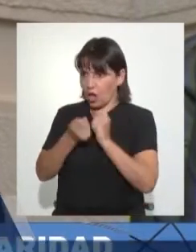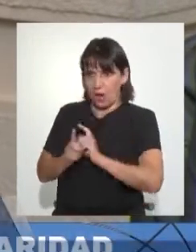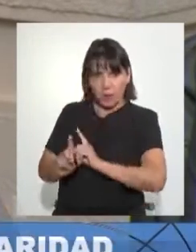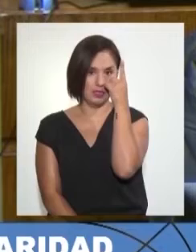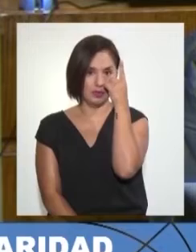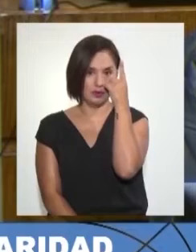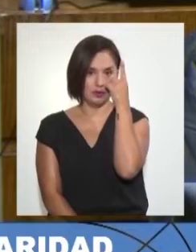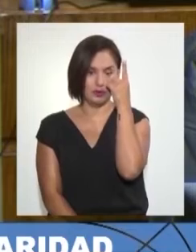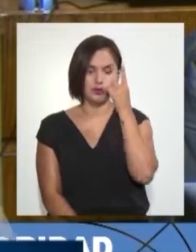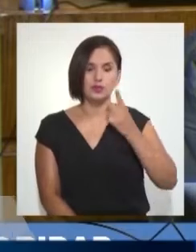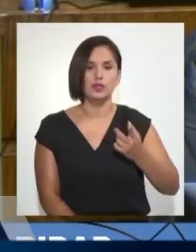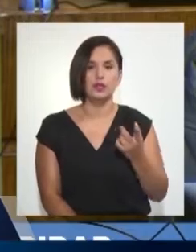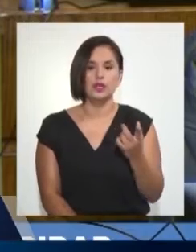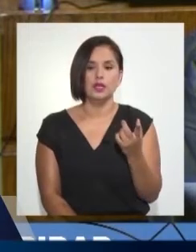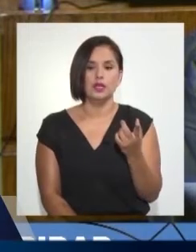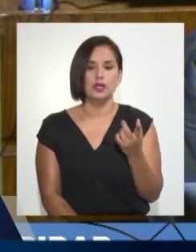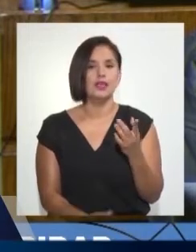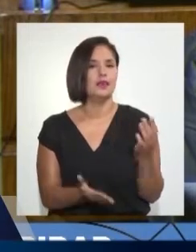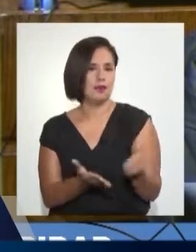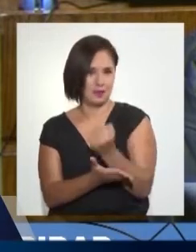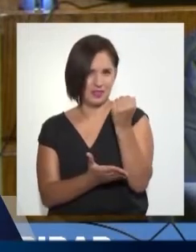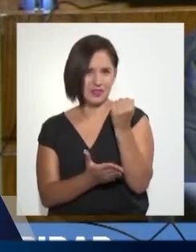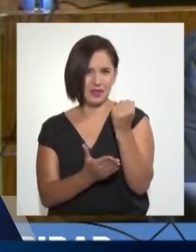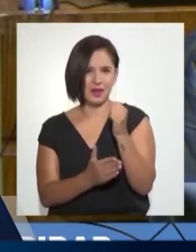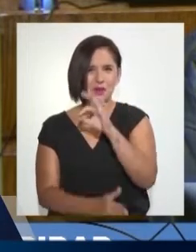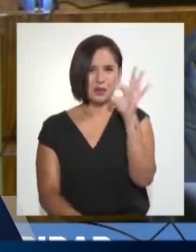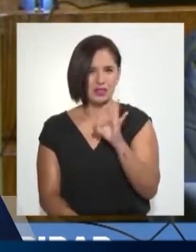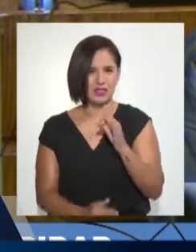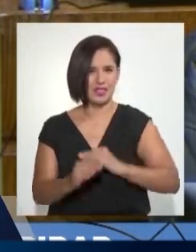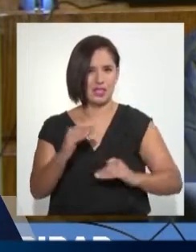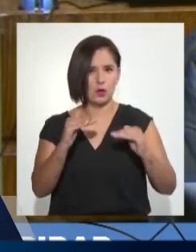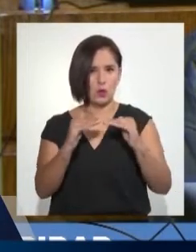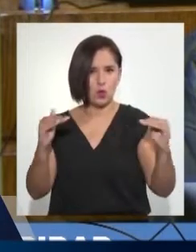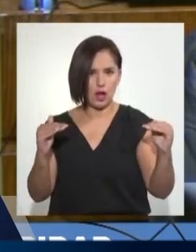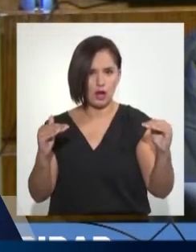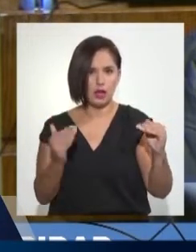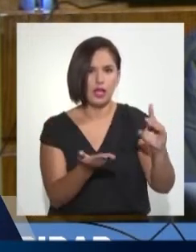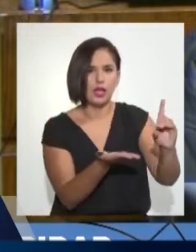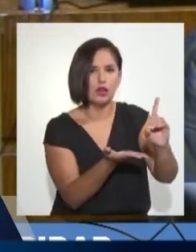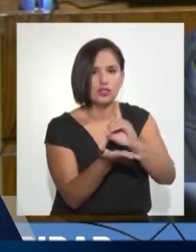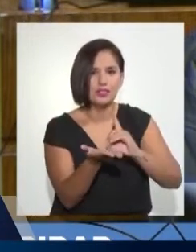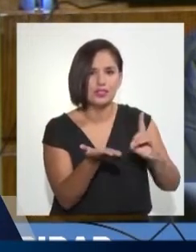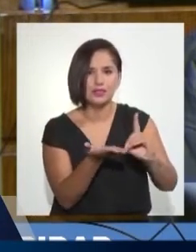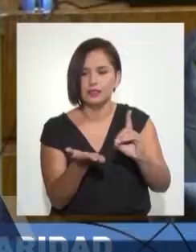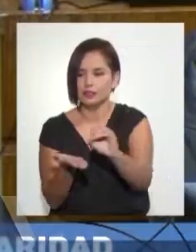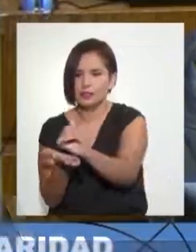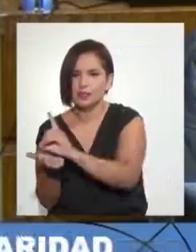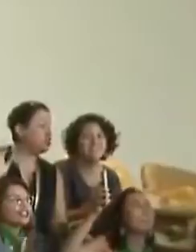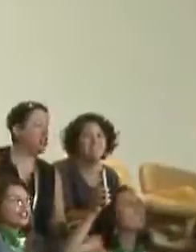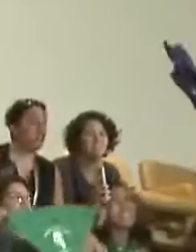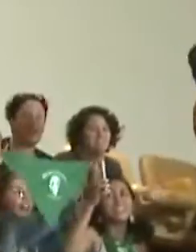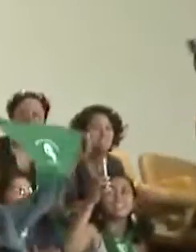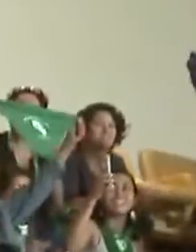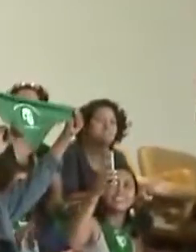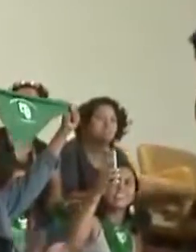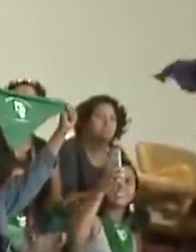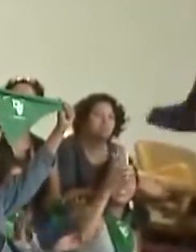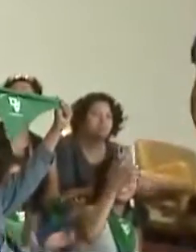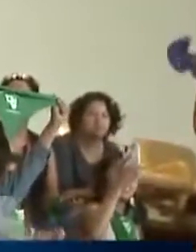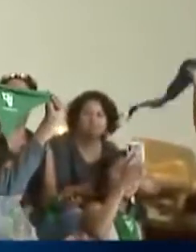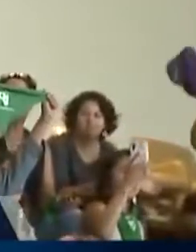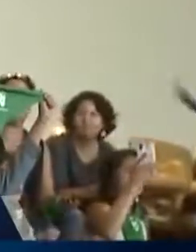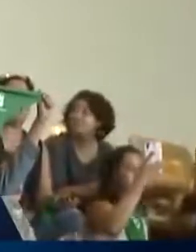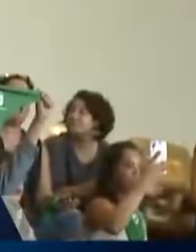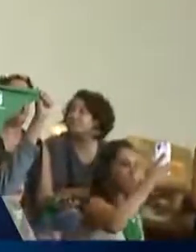ser un aporte. Va a haber esa paridad garantizada en los distritos y que vamos a intervenir lo menos posible. El camino